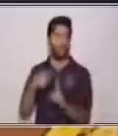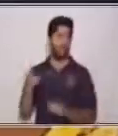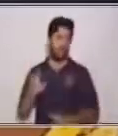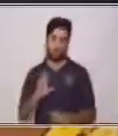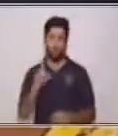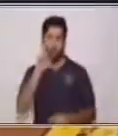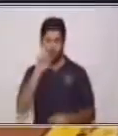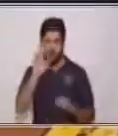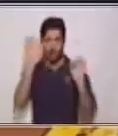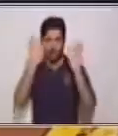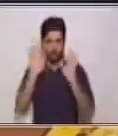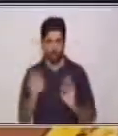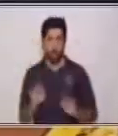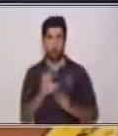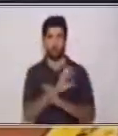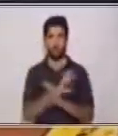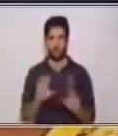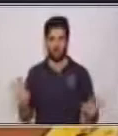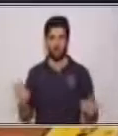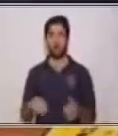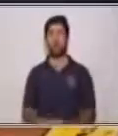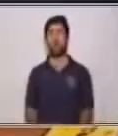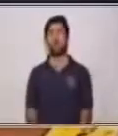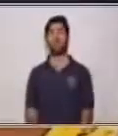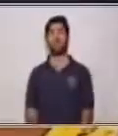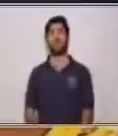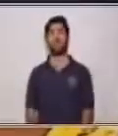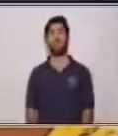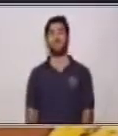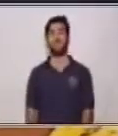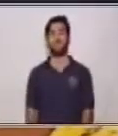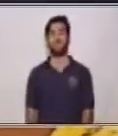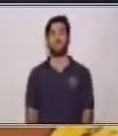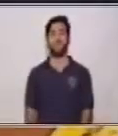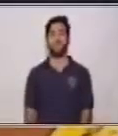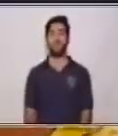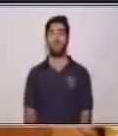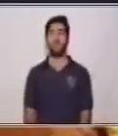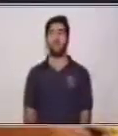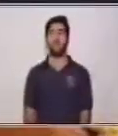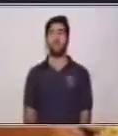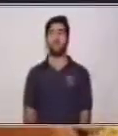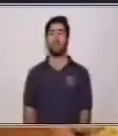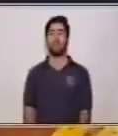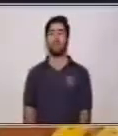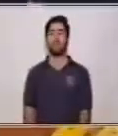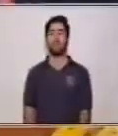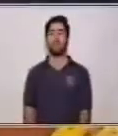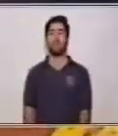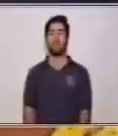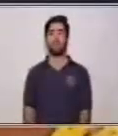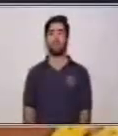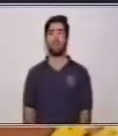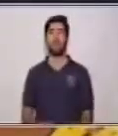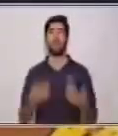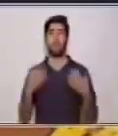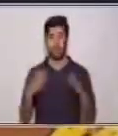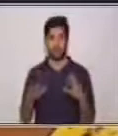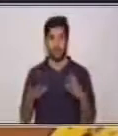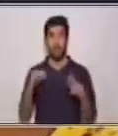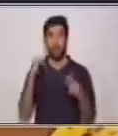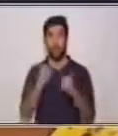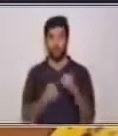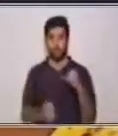imperativos, solo imperativos. Y por último, está lo que corresponde a las